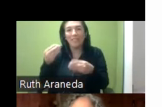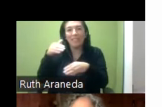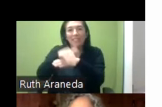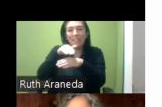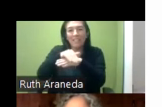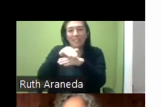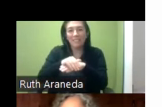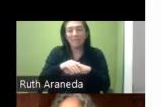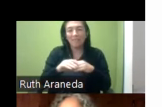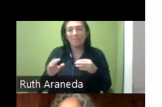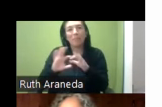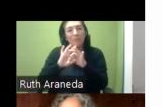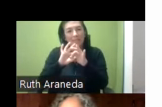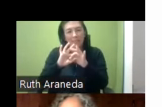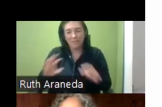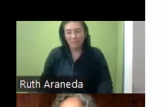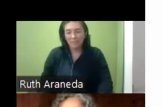gracias.